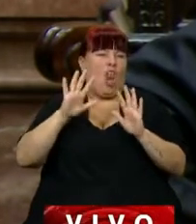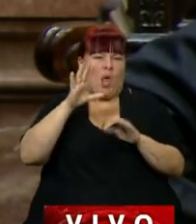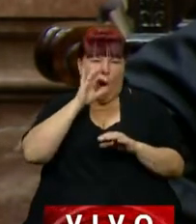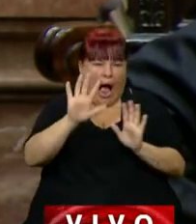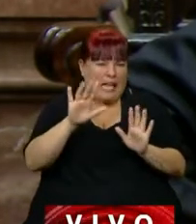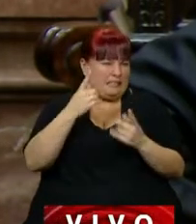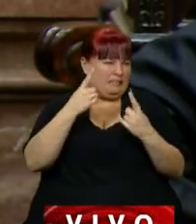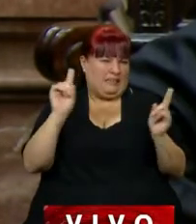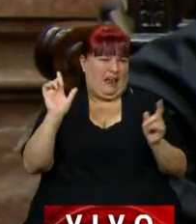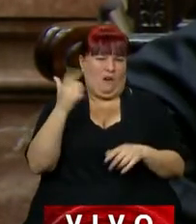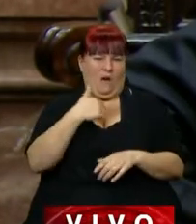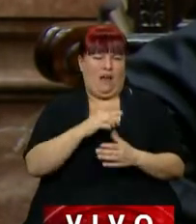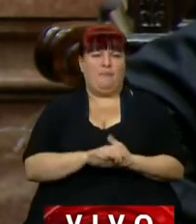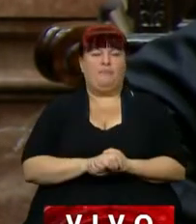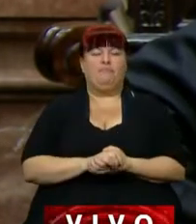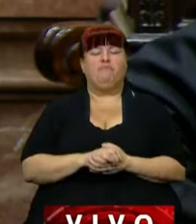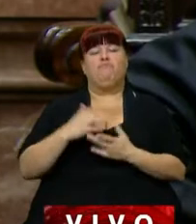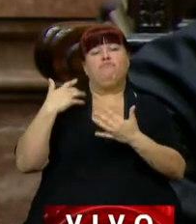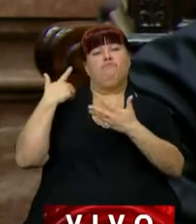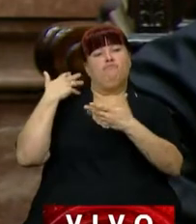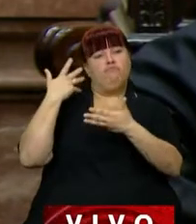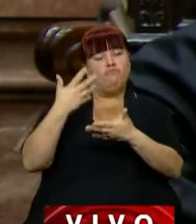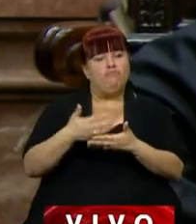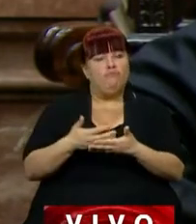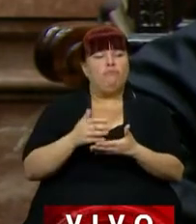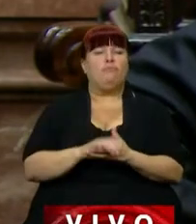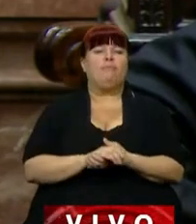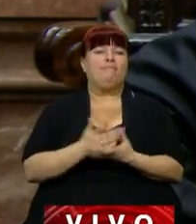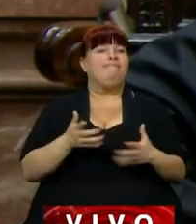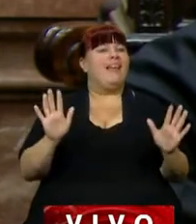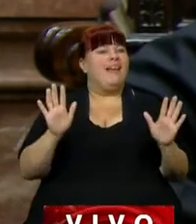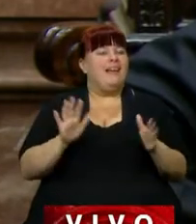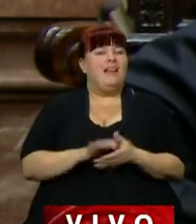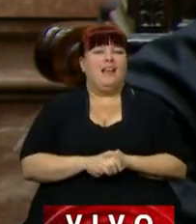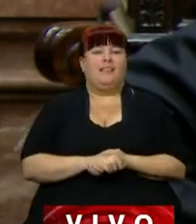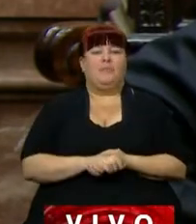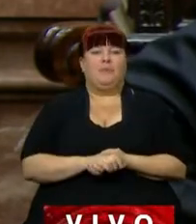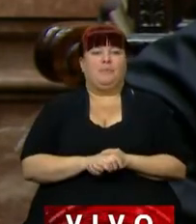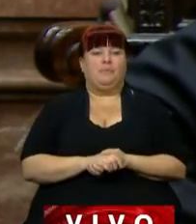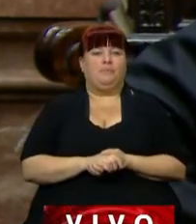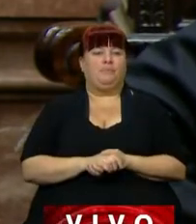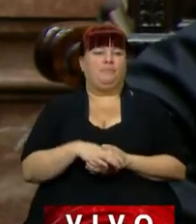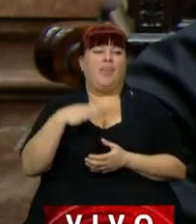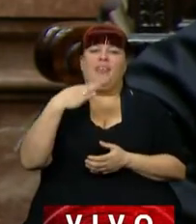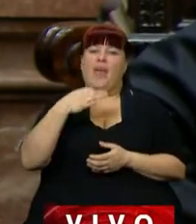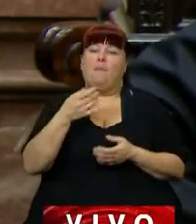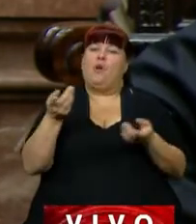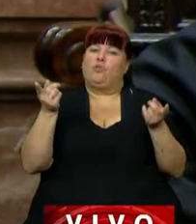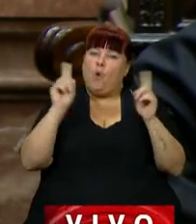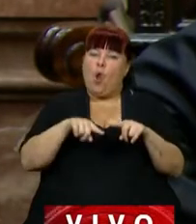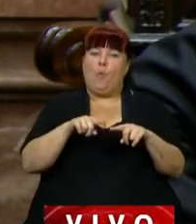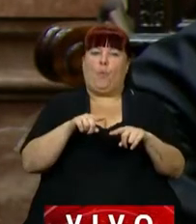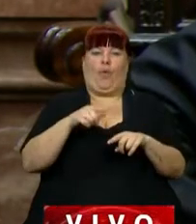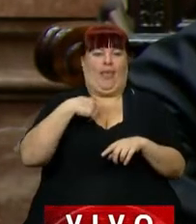veces vista, ¿no? Y pasó el tiempo, lamentablemente, tenemos que reafirmar